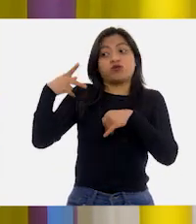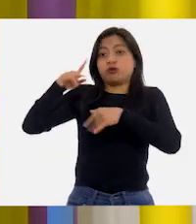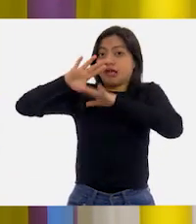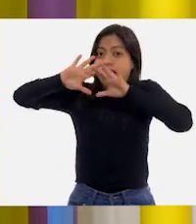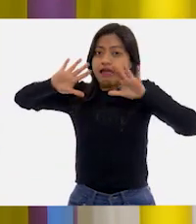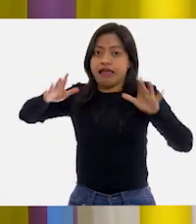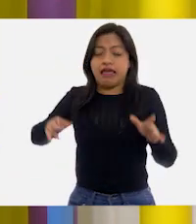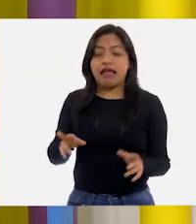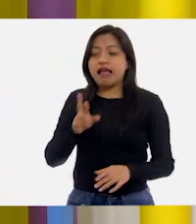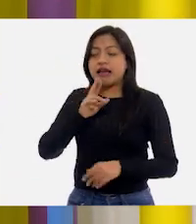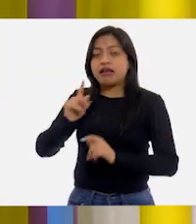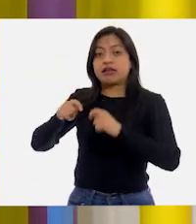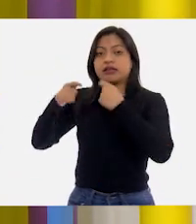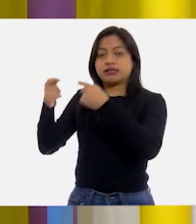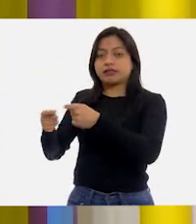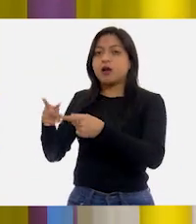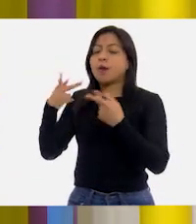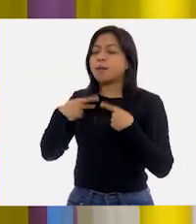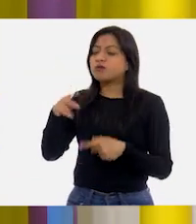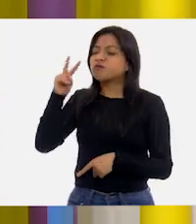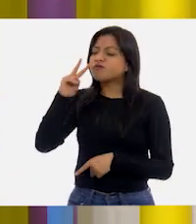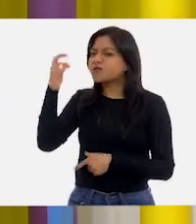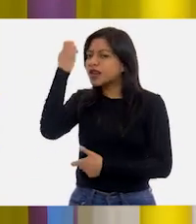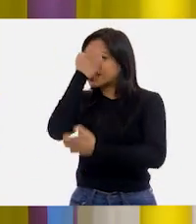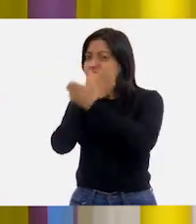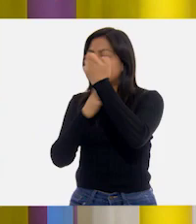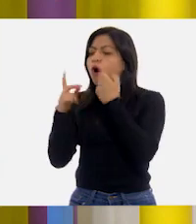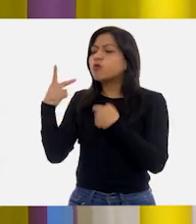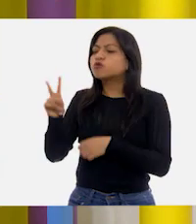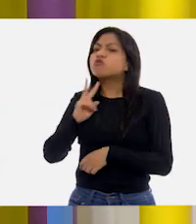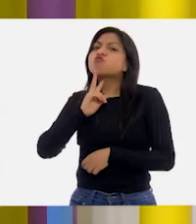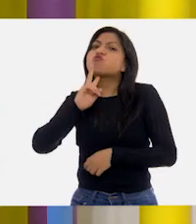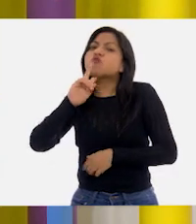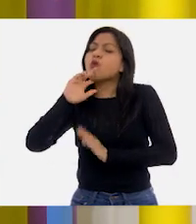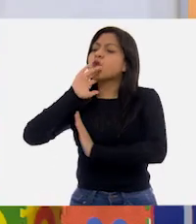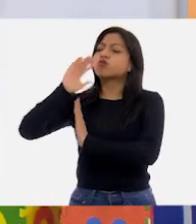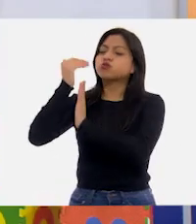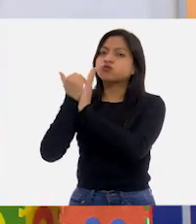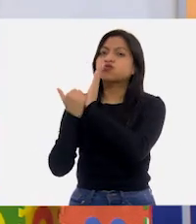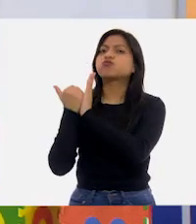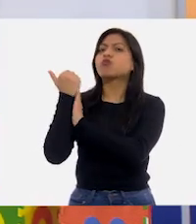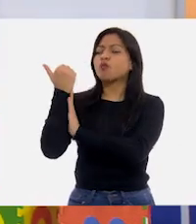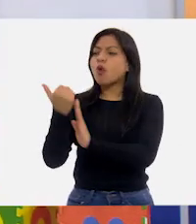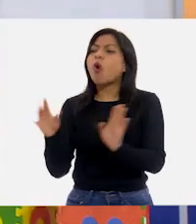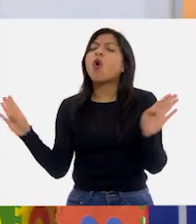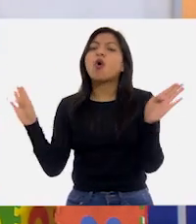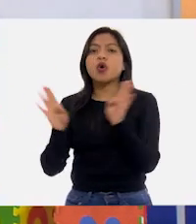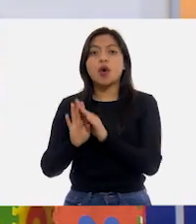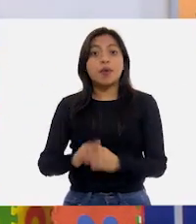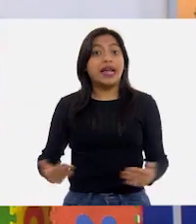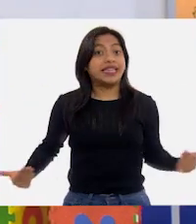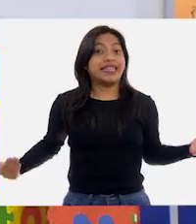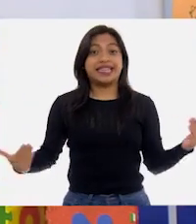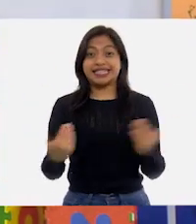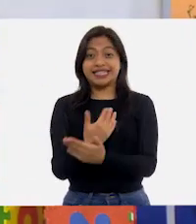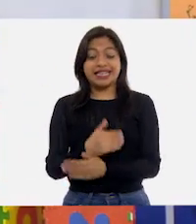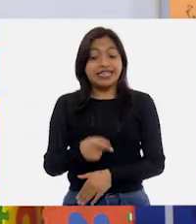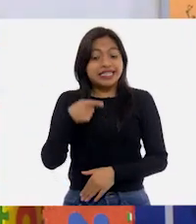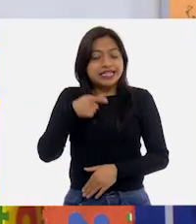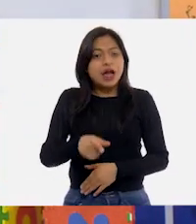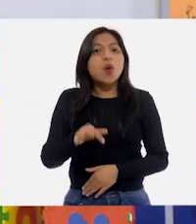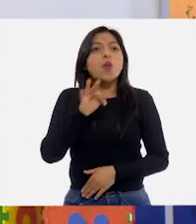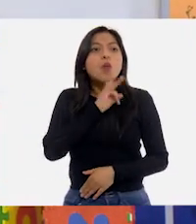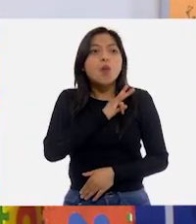cantar, les hacen un examen para que sepan cuál es la tesitura de su voz. Ah, o sea que desde que nacemos nos